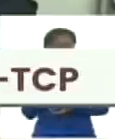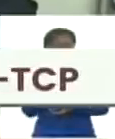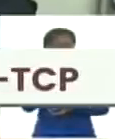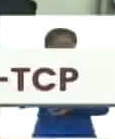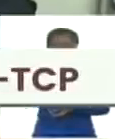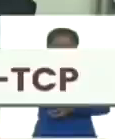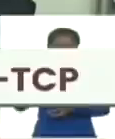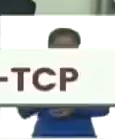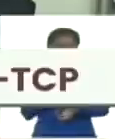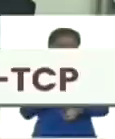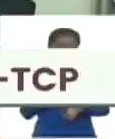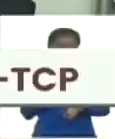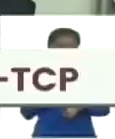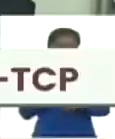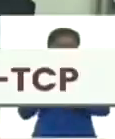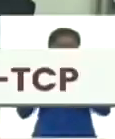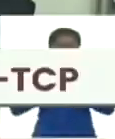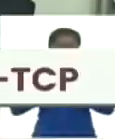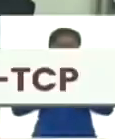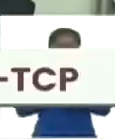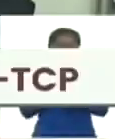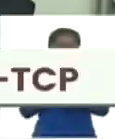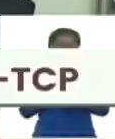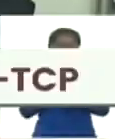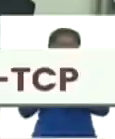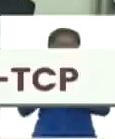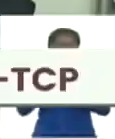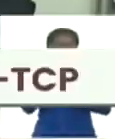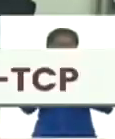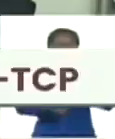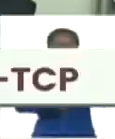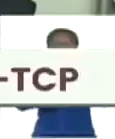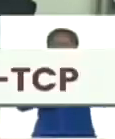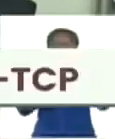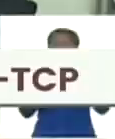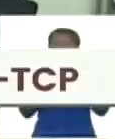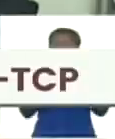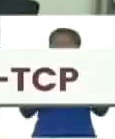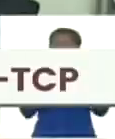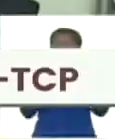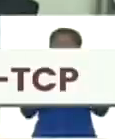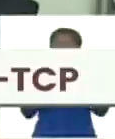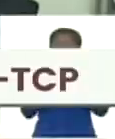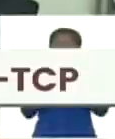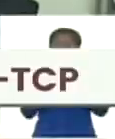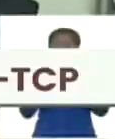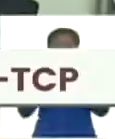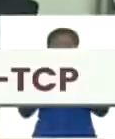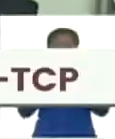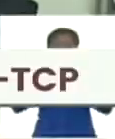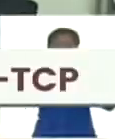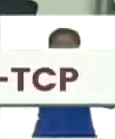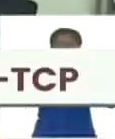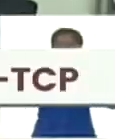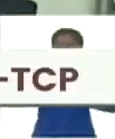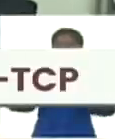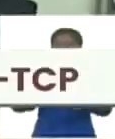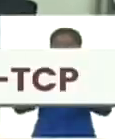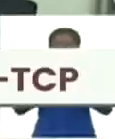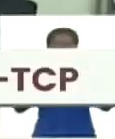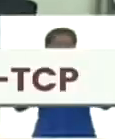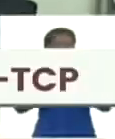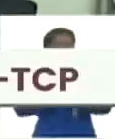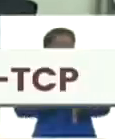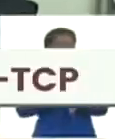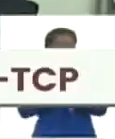bad manners. También significa una mala actitud. America is a great country. Estados